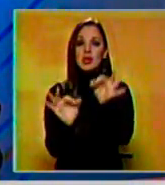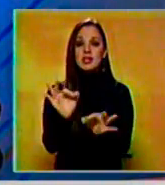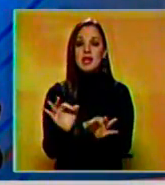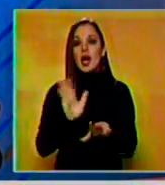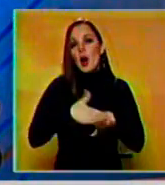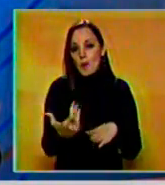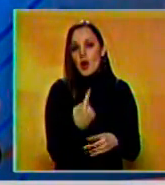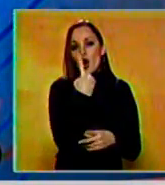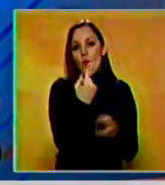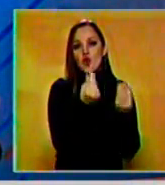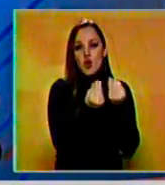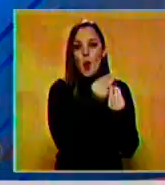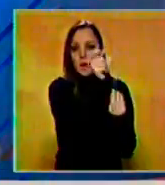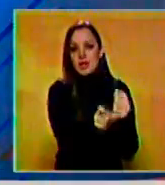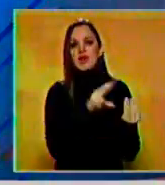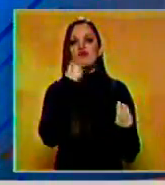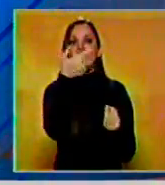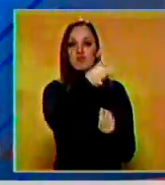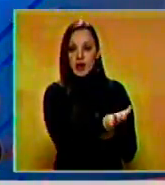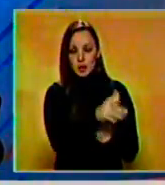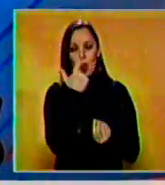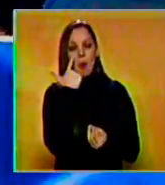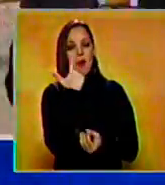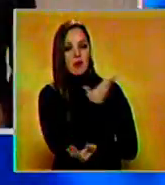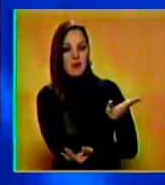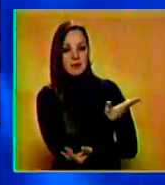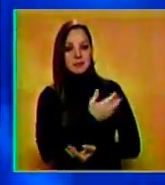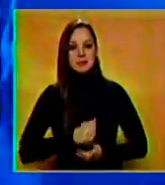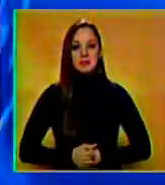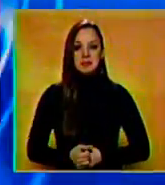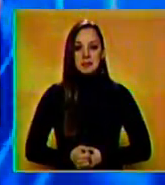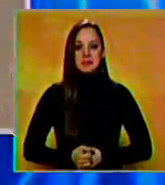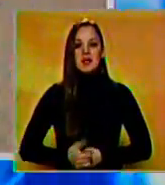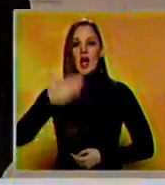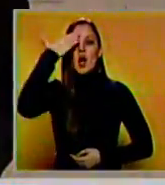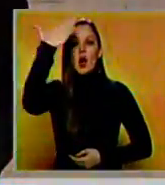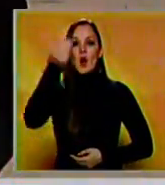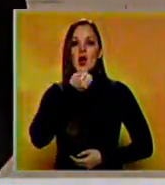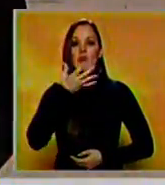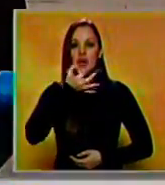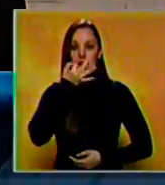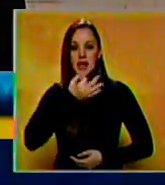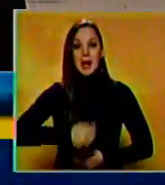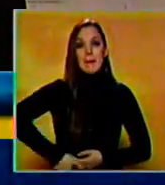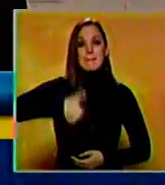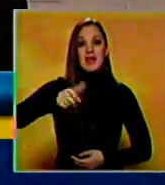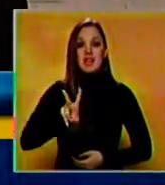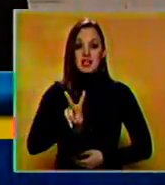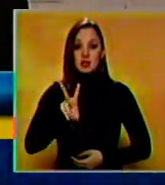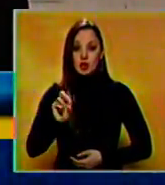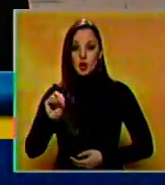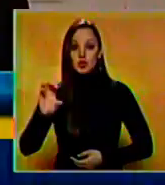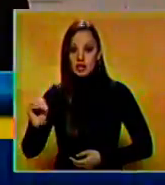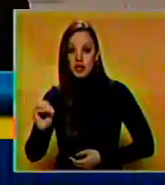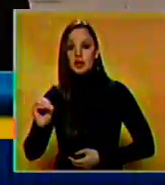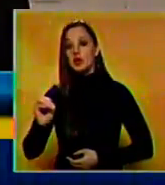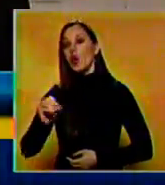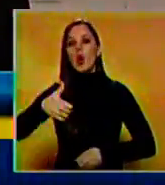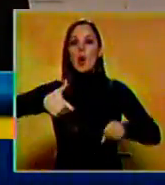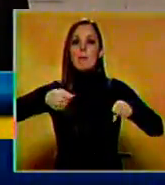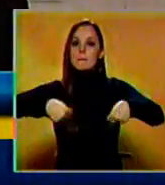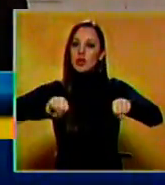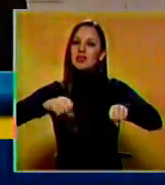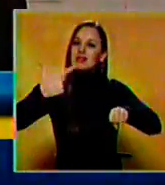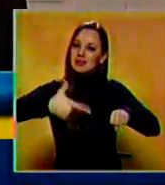muerte de uno de sus compañeros. Gustavo Gómez Morón nos cuenta. Hola, buenas tardes. Más de 200 motorizados que laboran en diferentes líneas